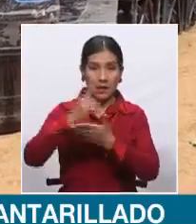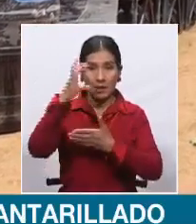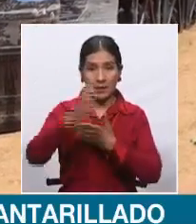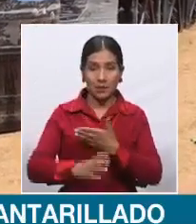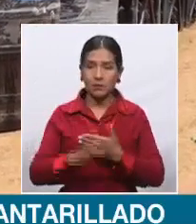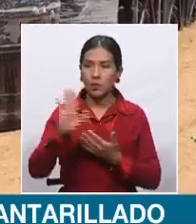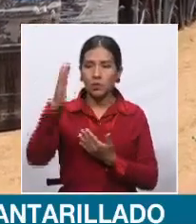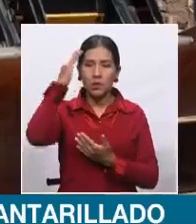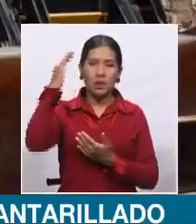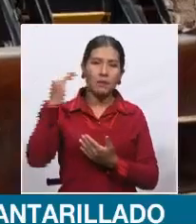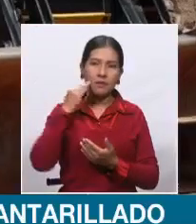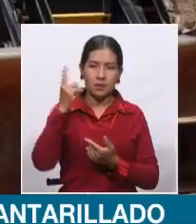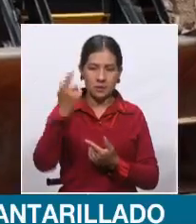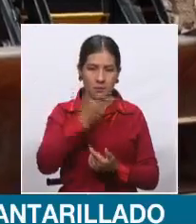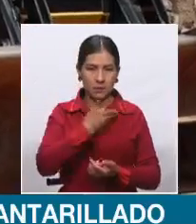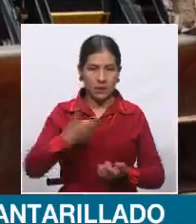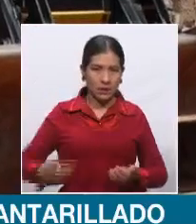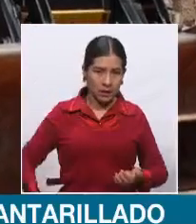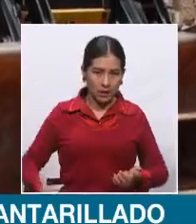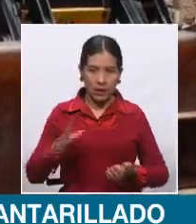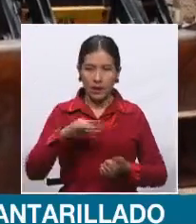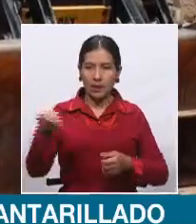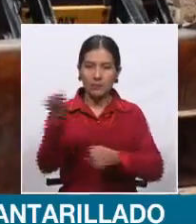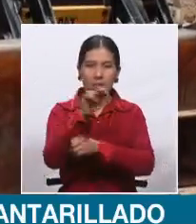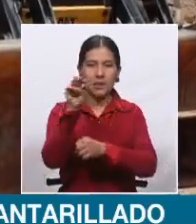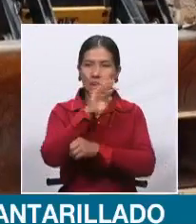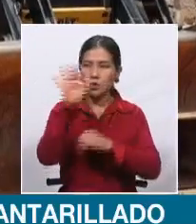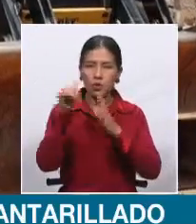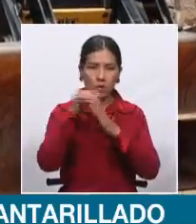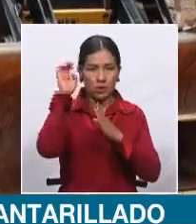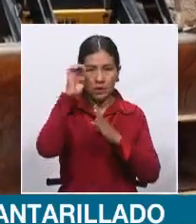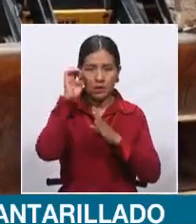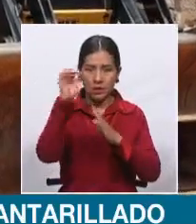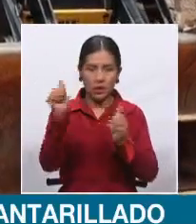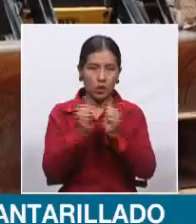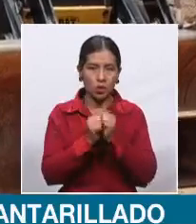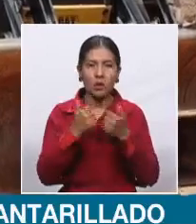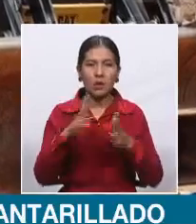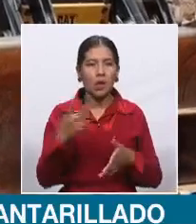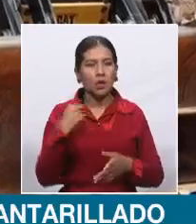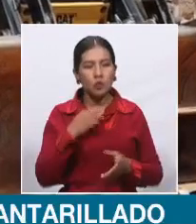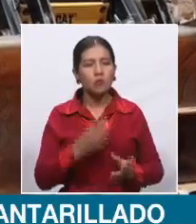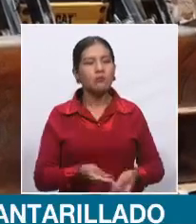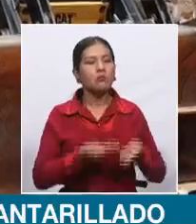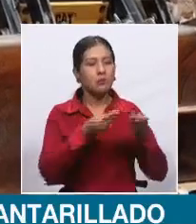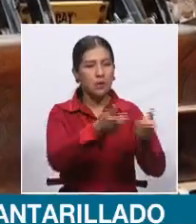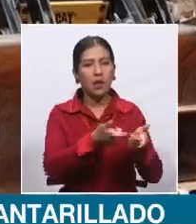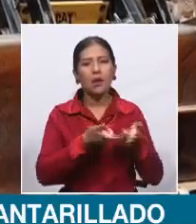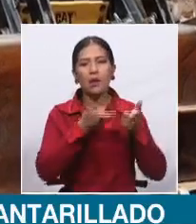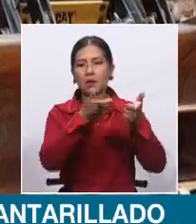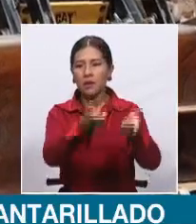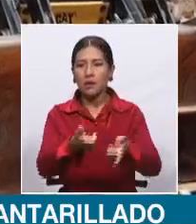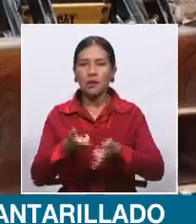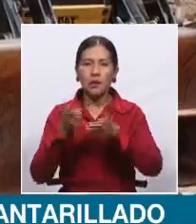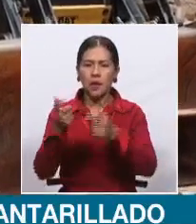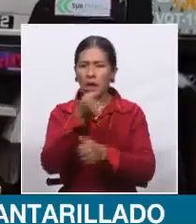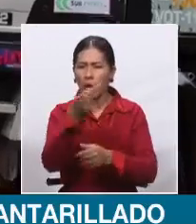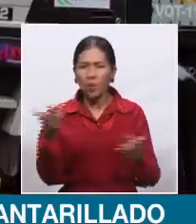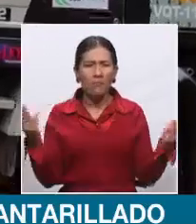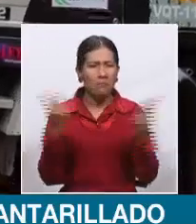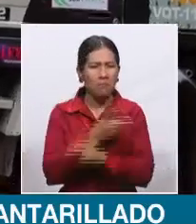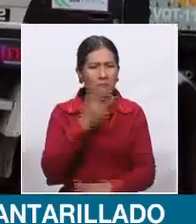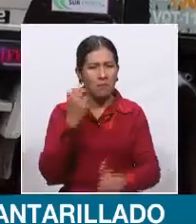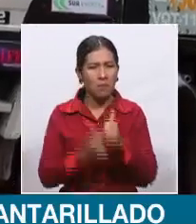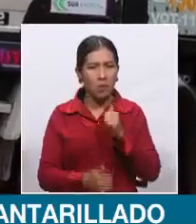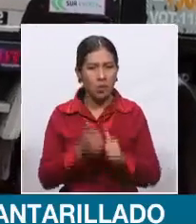cabeza de nuestro presidente y nuestros ministros de Estado, ya se ha ido entregando, ¿no?, a aquellas regiones las más críticas que